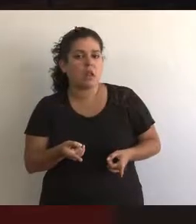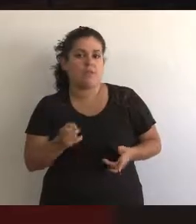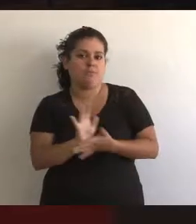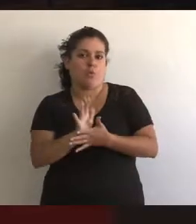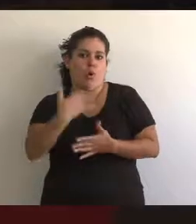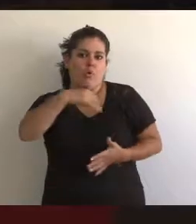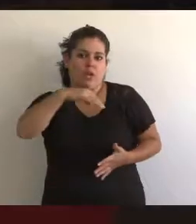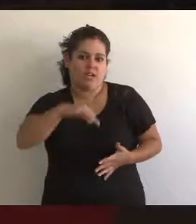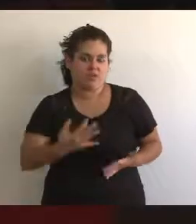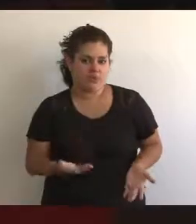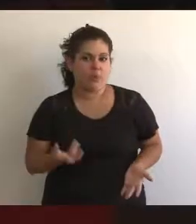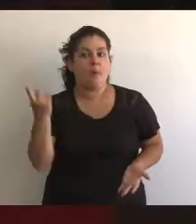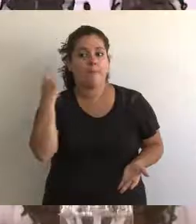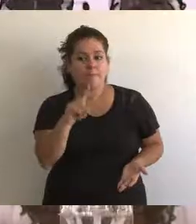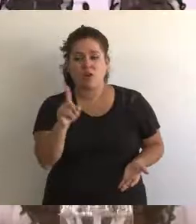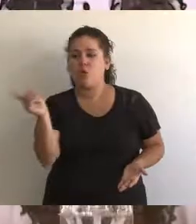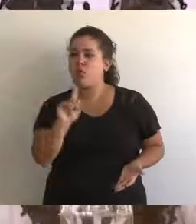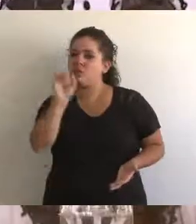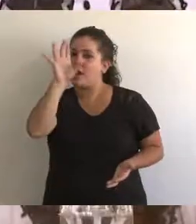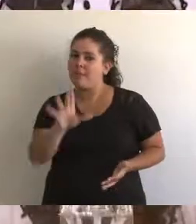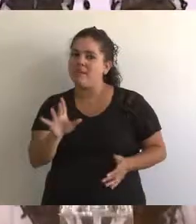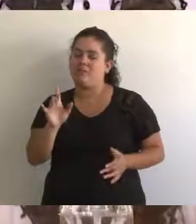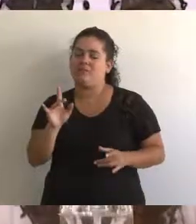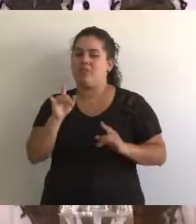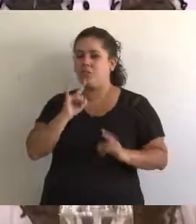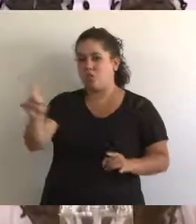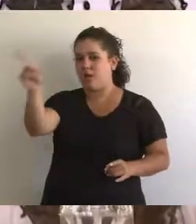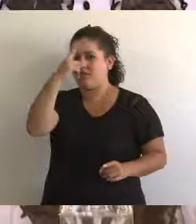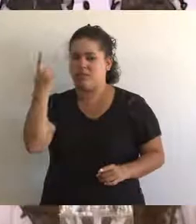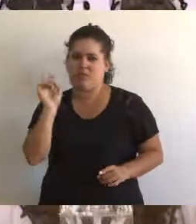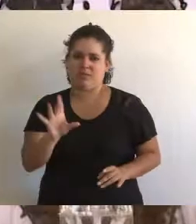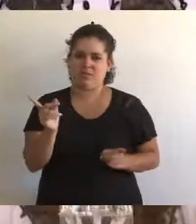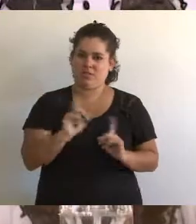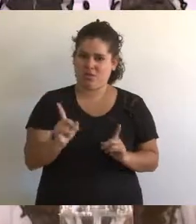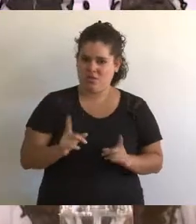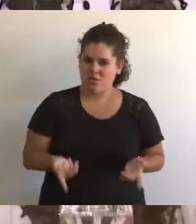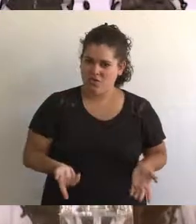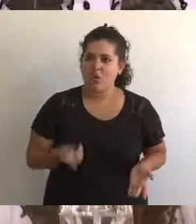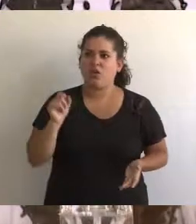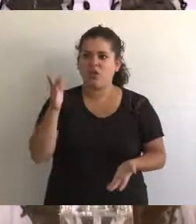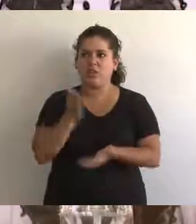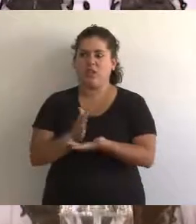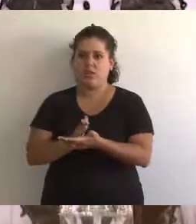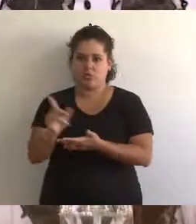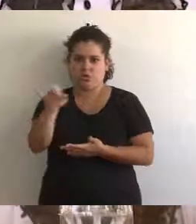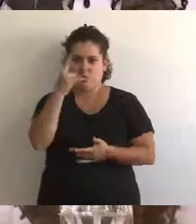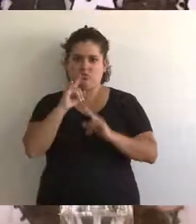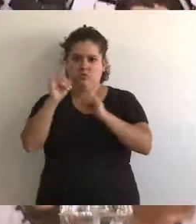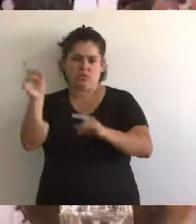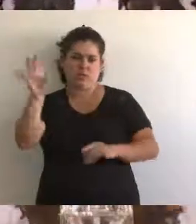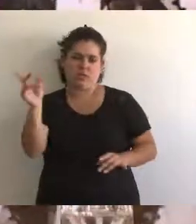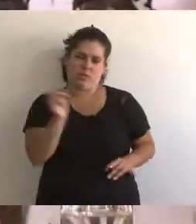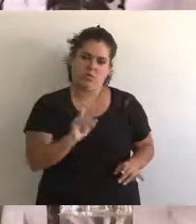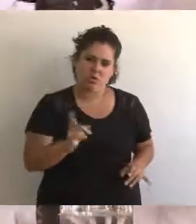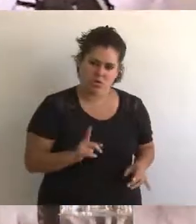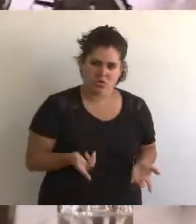es una obligación, pero no es solo el Estado el que tiene que cumplir con este derecho que establece